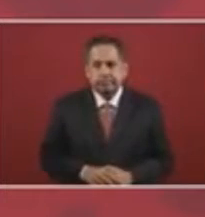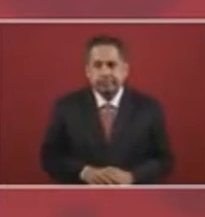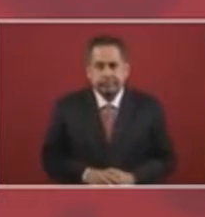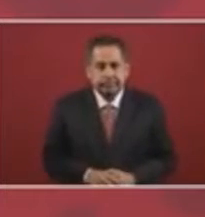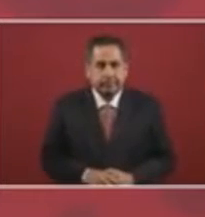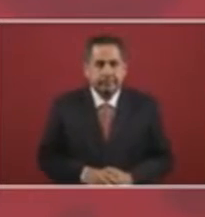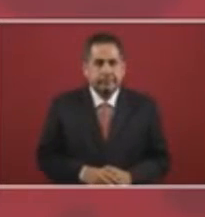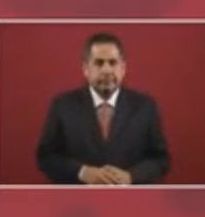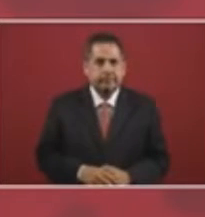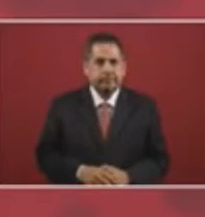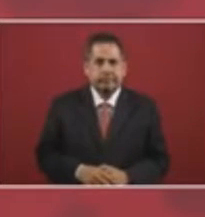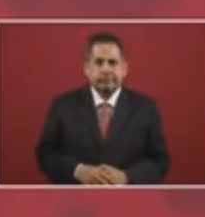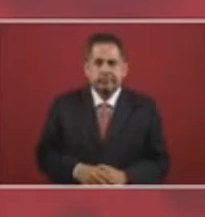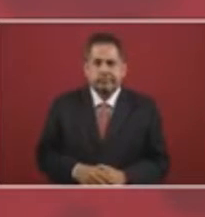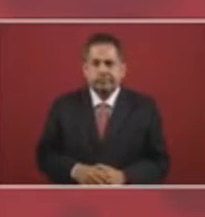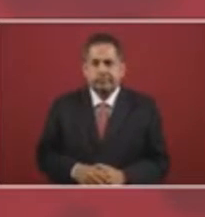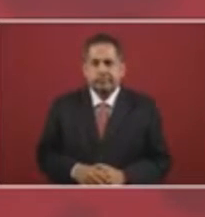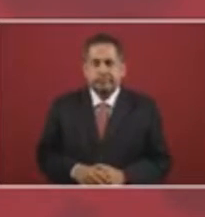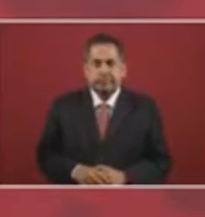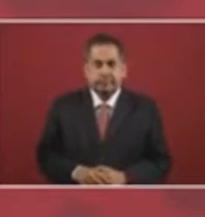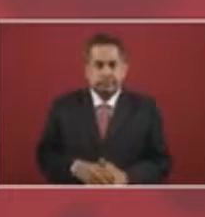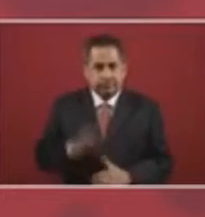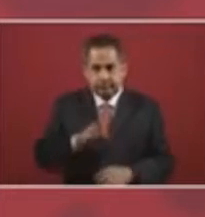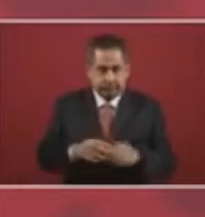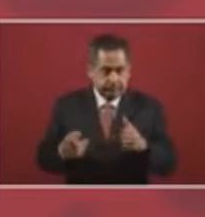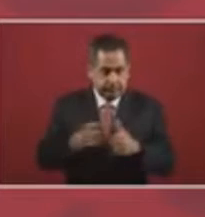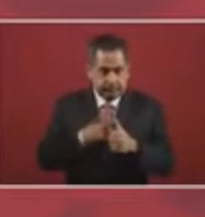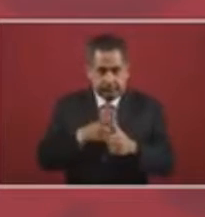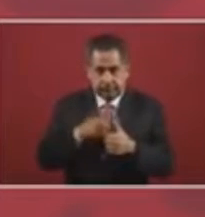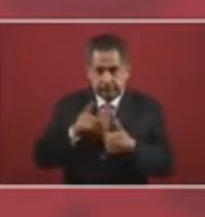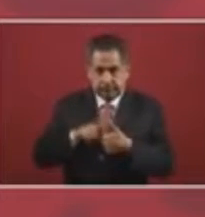Bueno, mire, sobre lo primero,